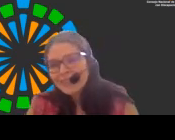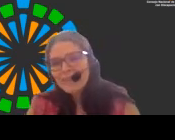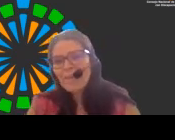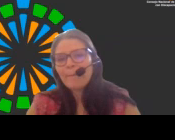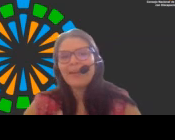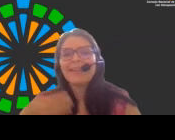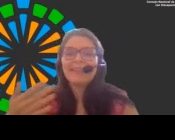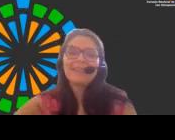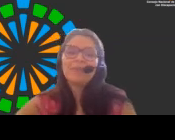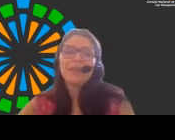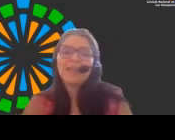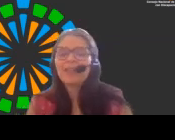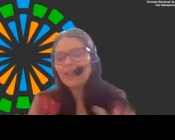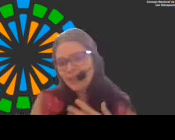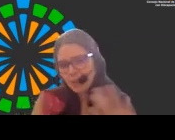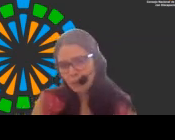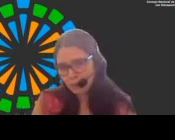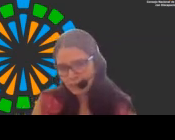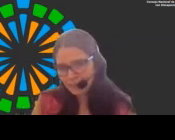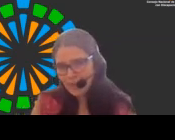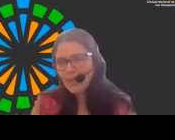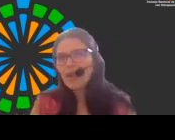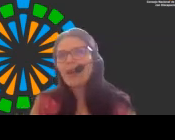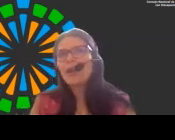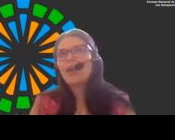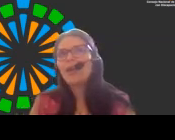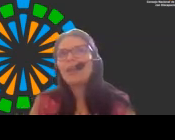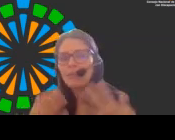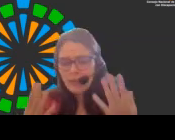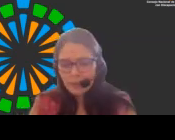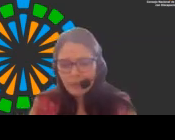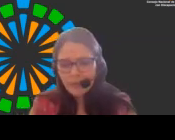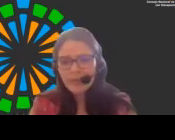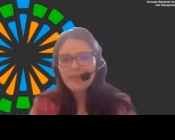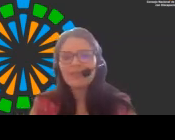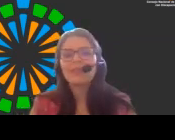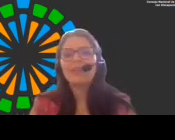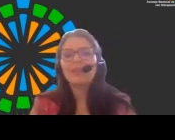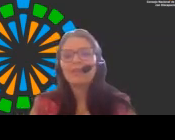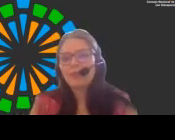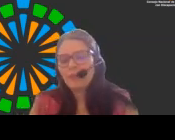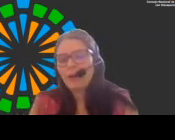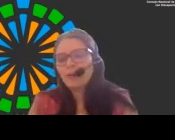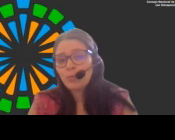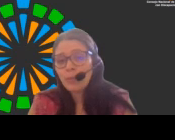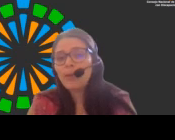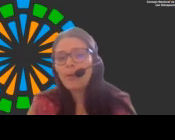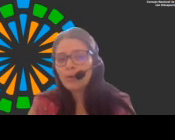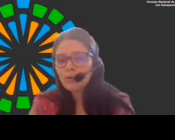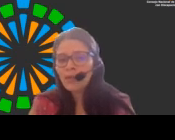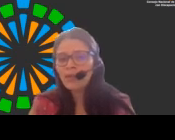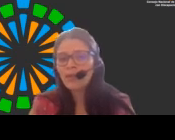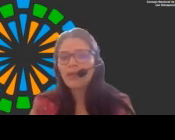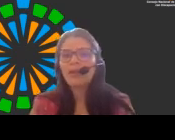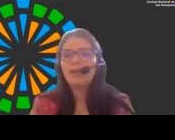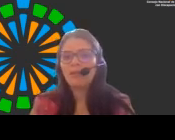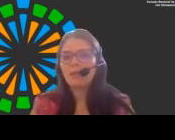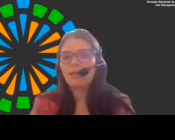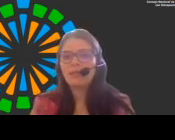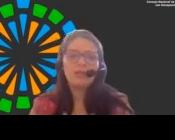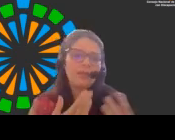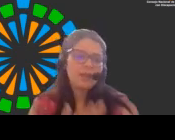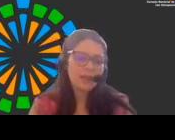quienes para andar diciendo quién la tiene quién no y las mismas personas es Bajo su propia voluntad que